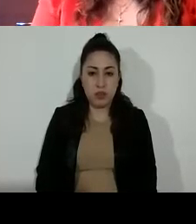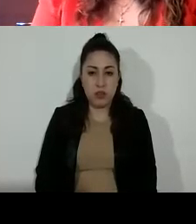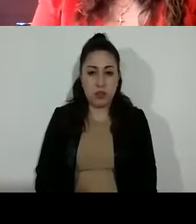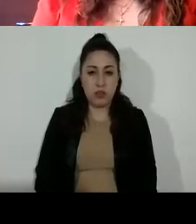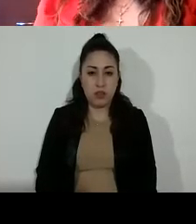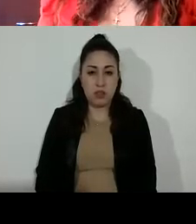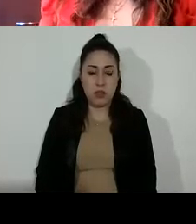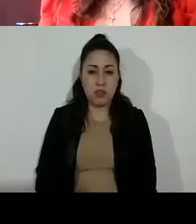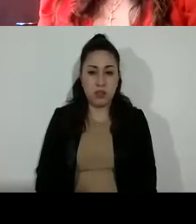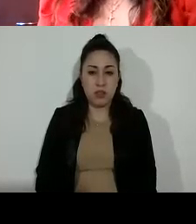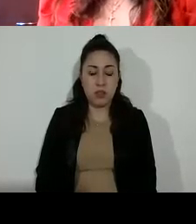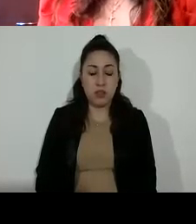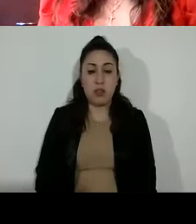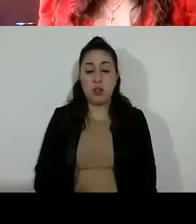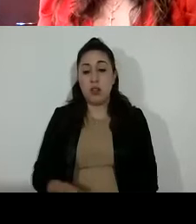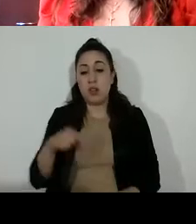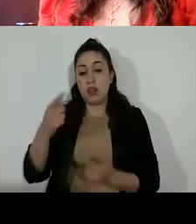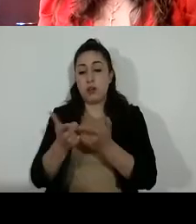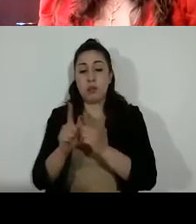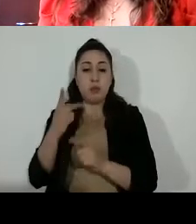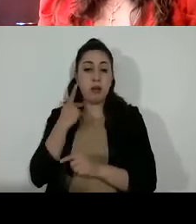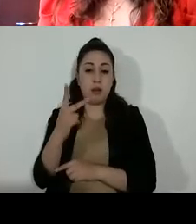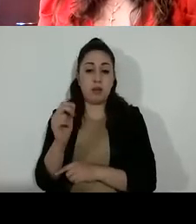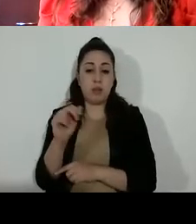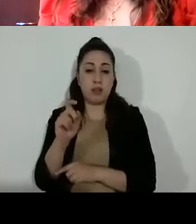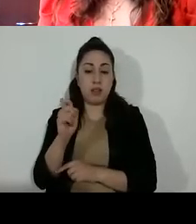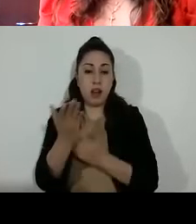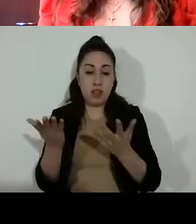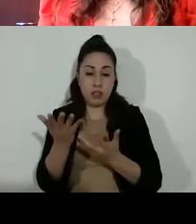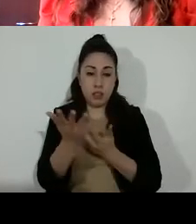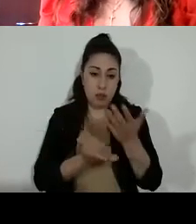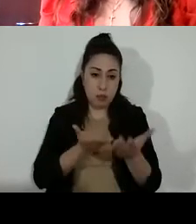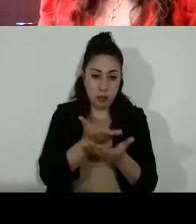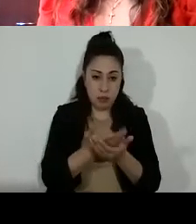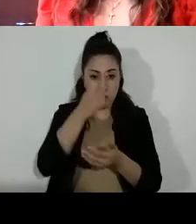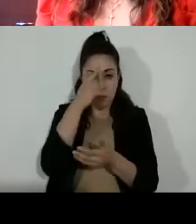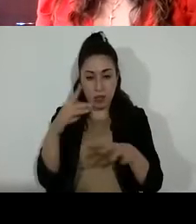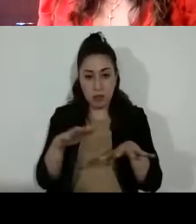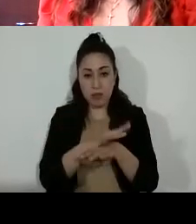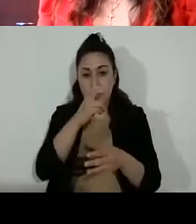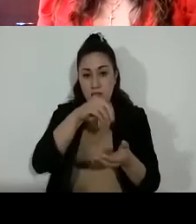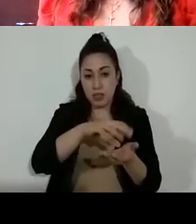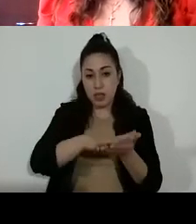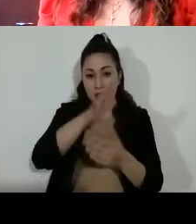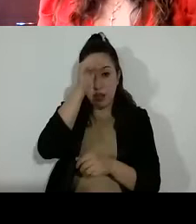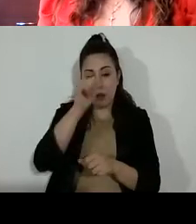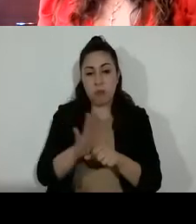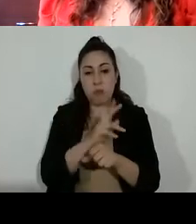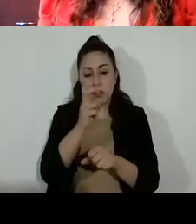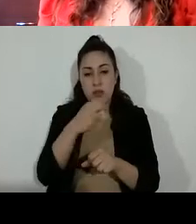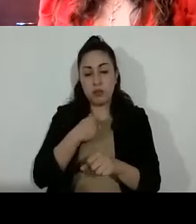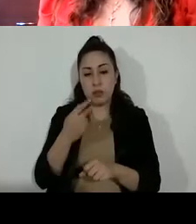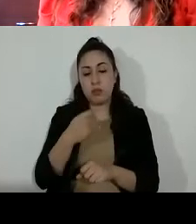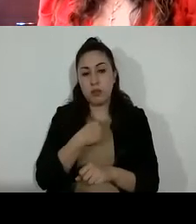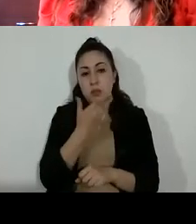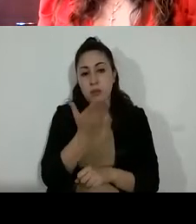propuesta de modificación vendría siendo las veces de una reserva al acuerdo. Entonces, podemos ir votando